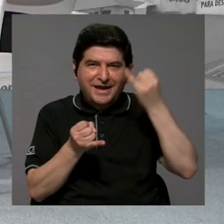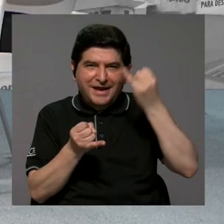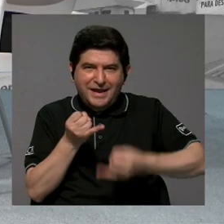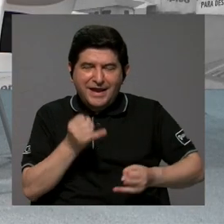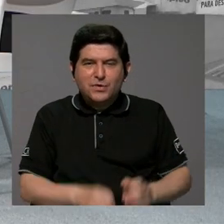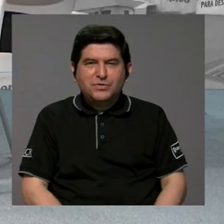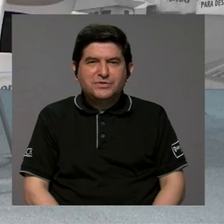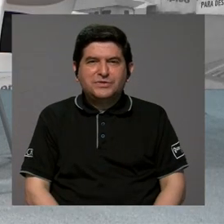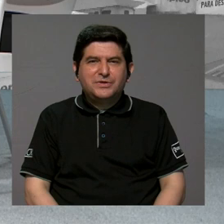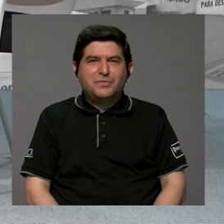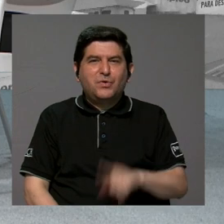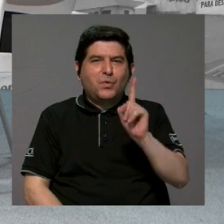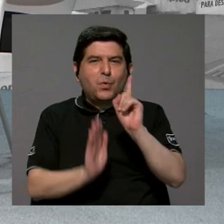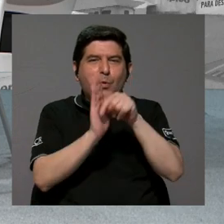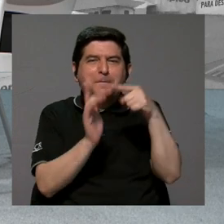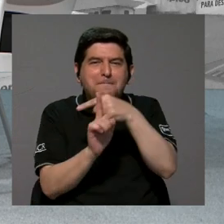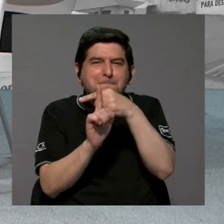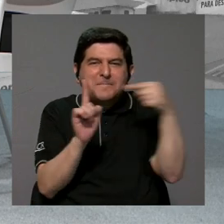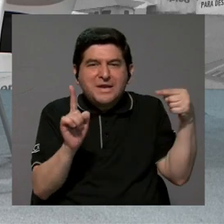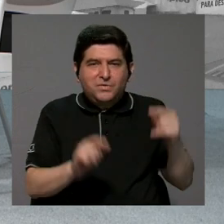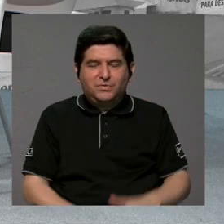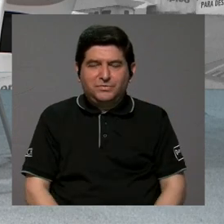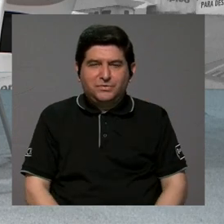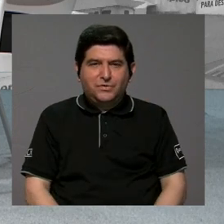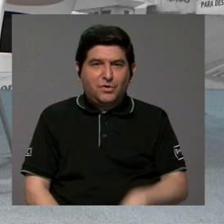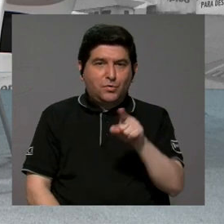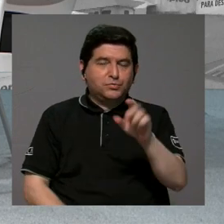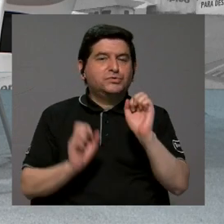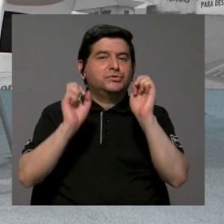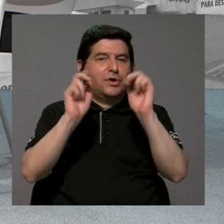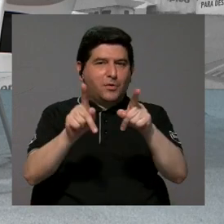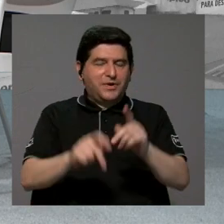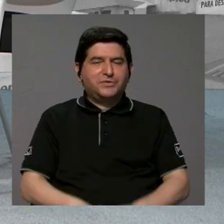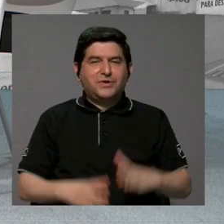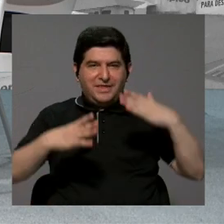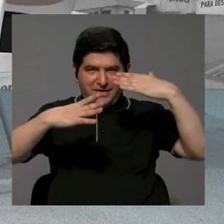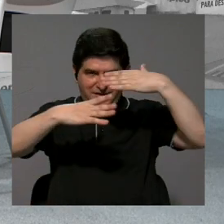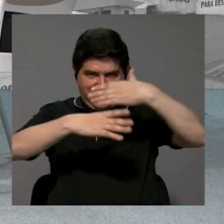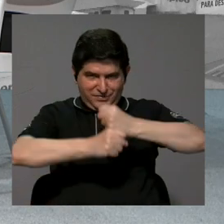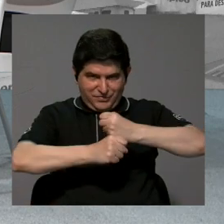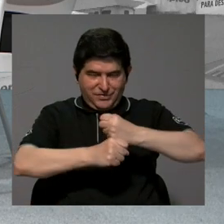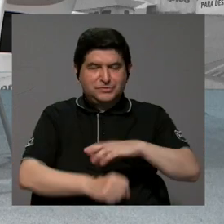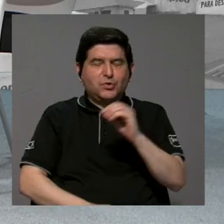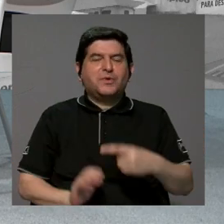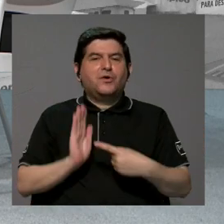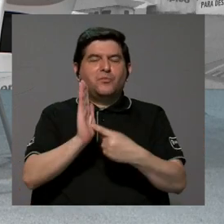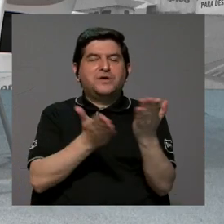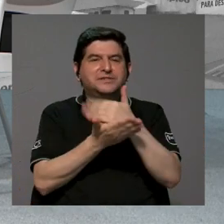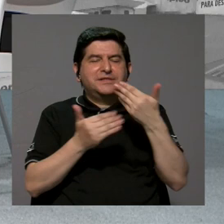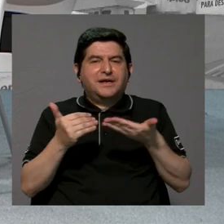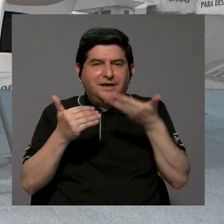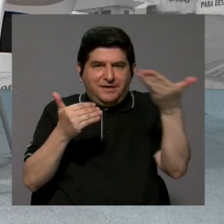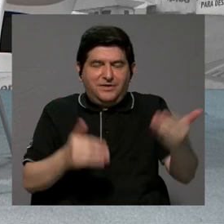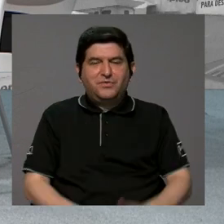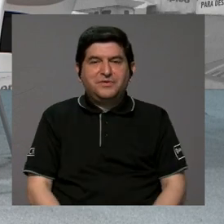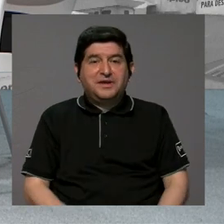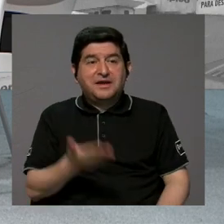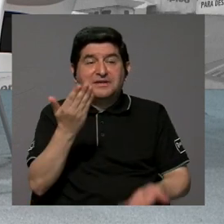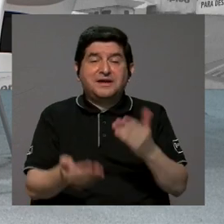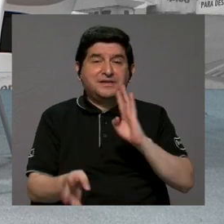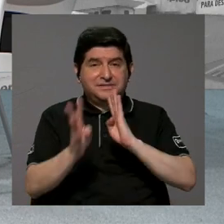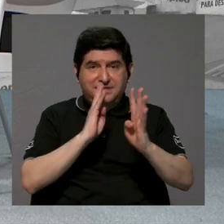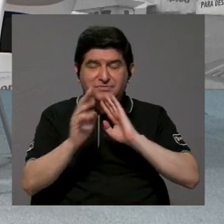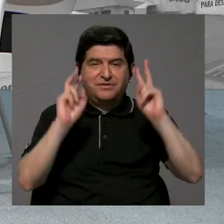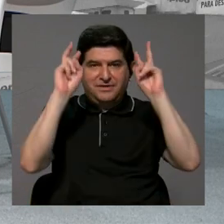últimos casi es minuto y medio, le dejo para que usted haga un resumen o destaque algún aspecto que no hemos